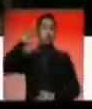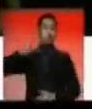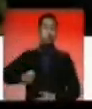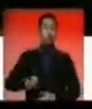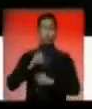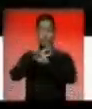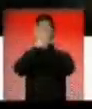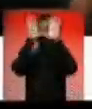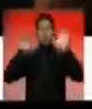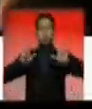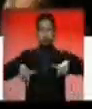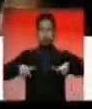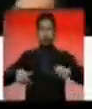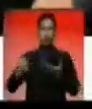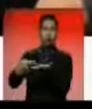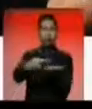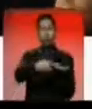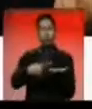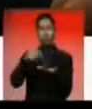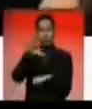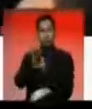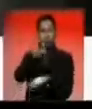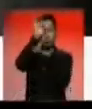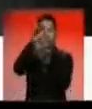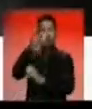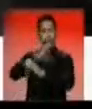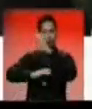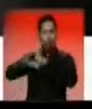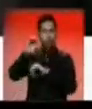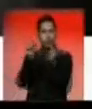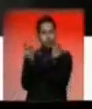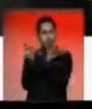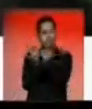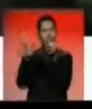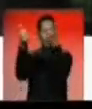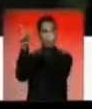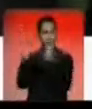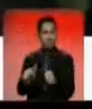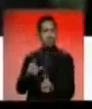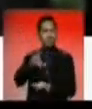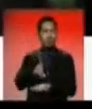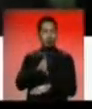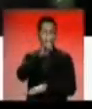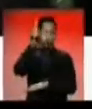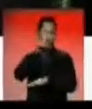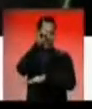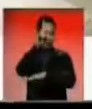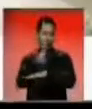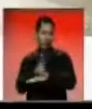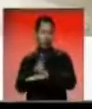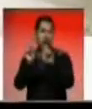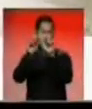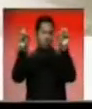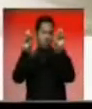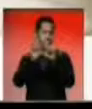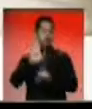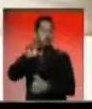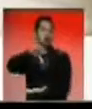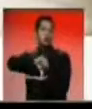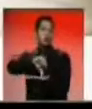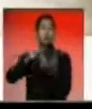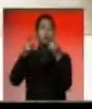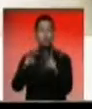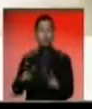día, Moreno se reunió con representantes del comercio minorista, artesanos y dirigentes empresariales de la ciudad. También compartió un